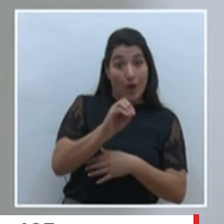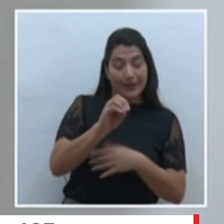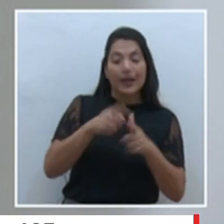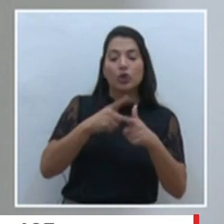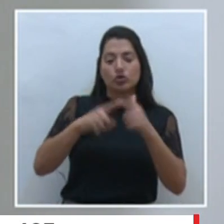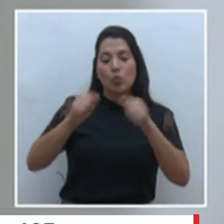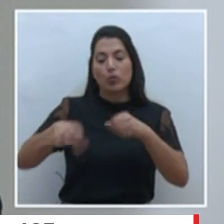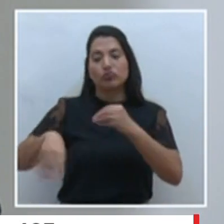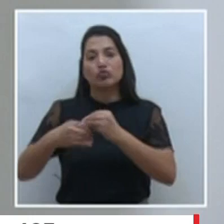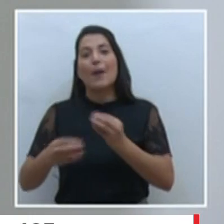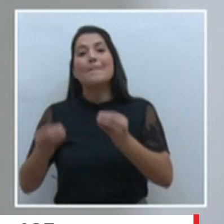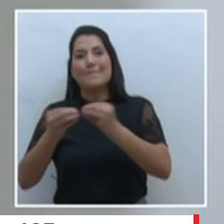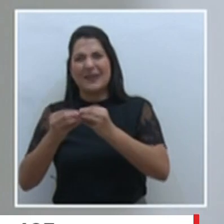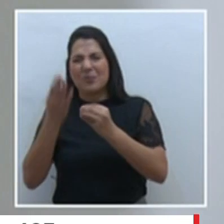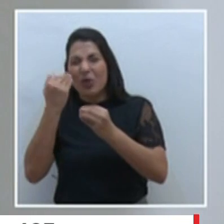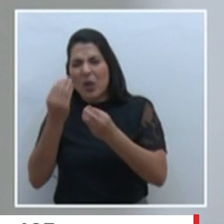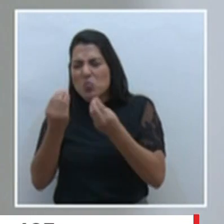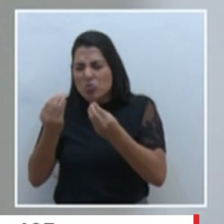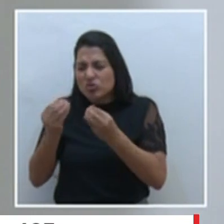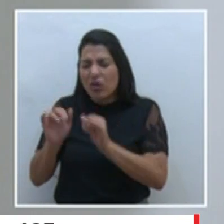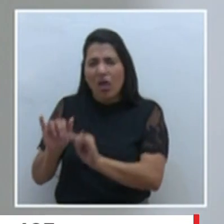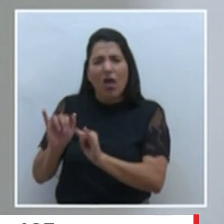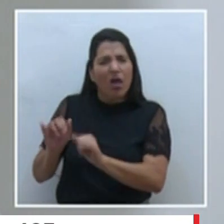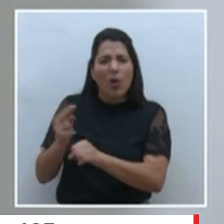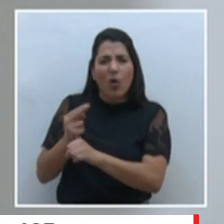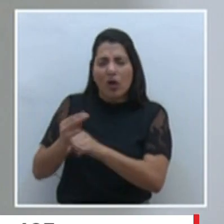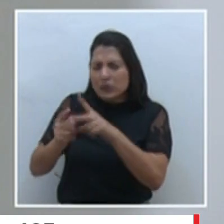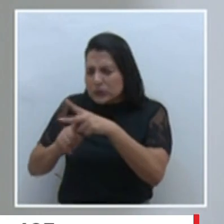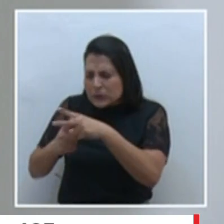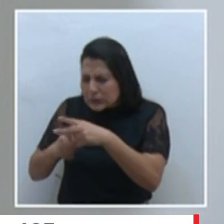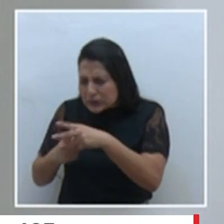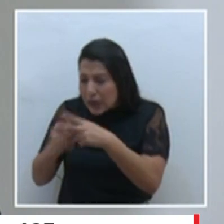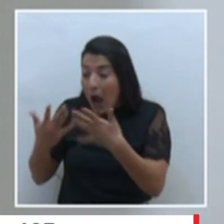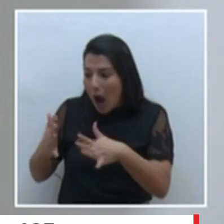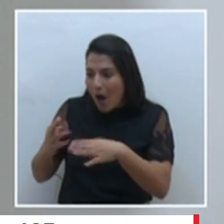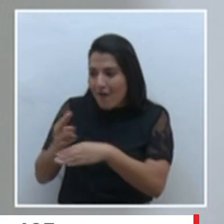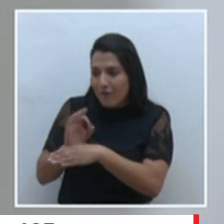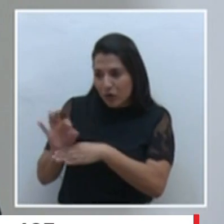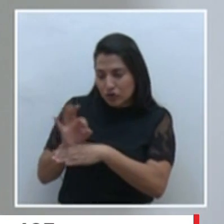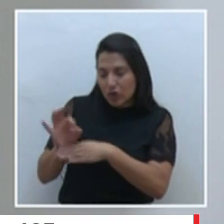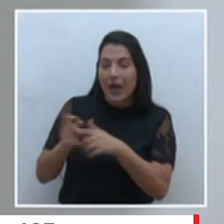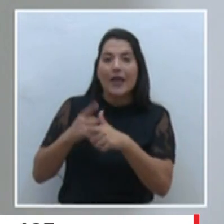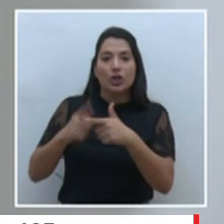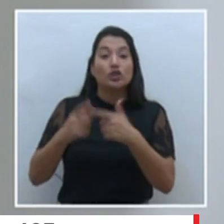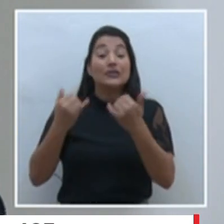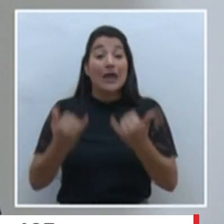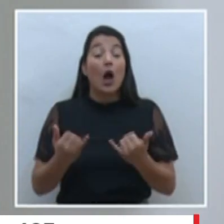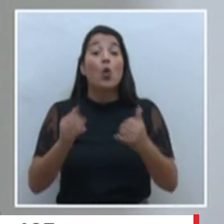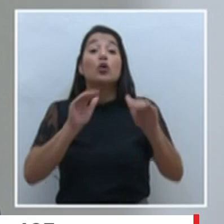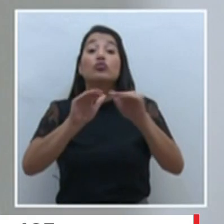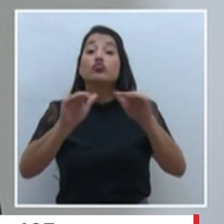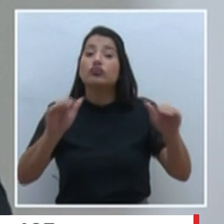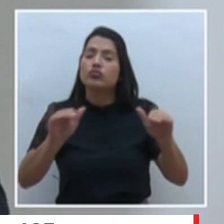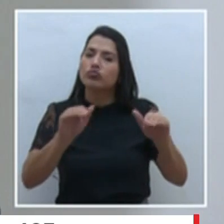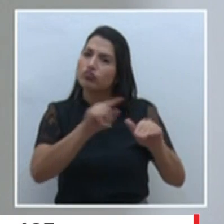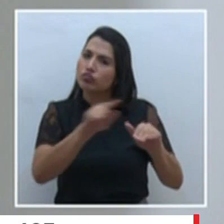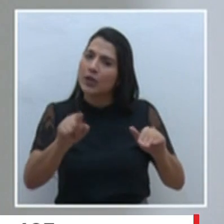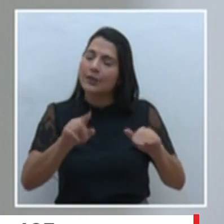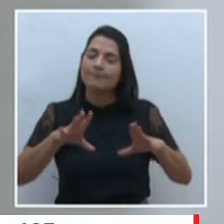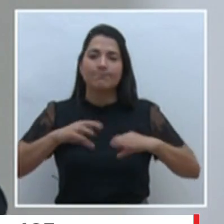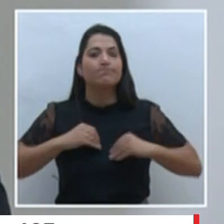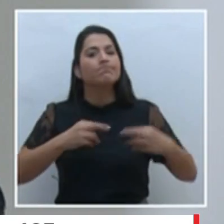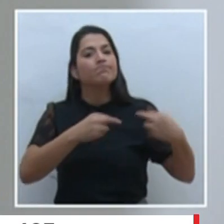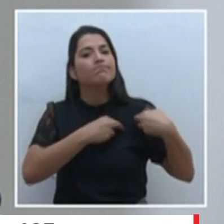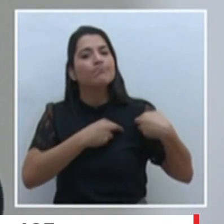esa capacidad, pero aquí lo que hay que hacer es un llamado a la responsabilidad individual y a la responsabilidad como